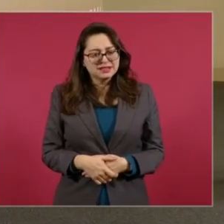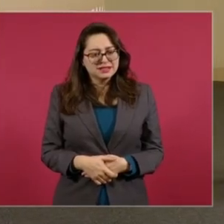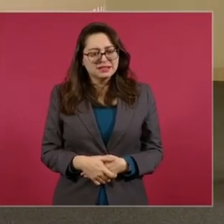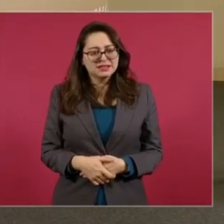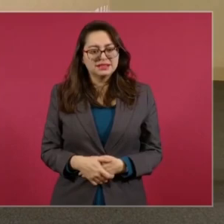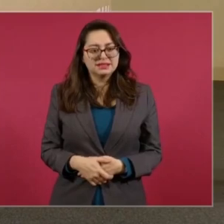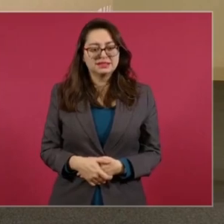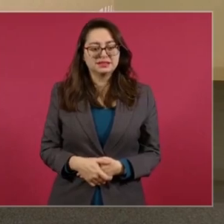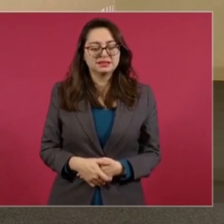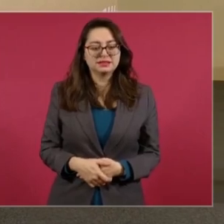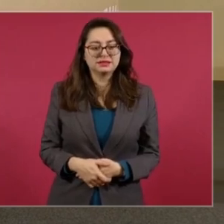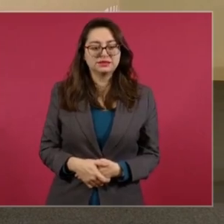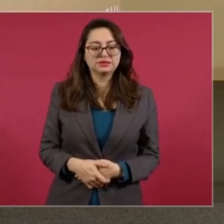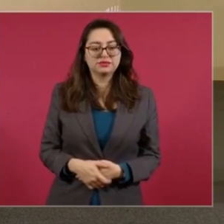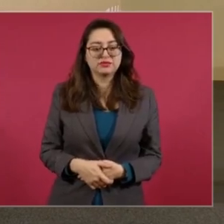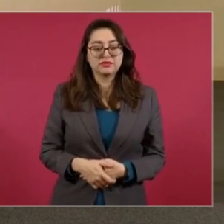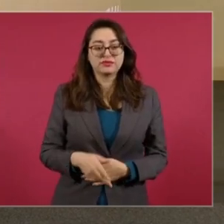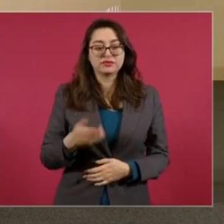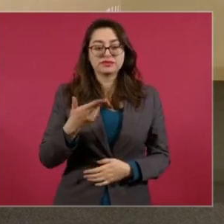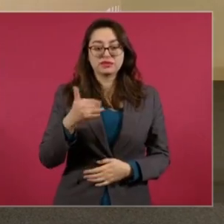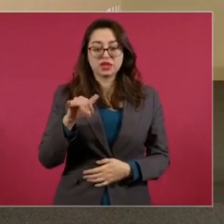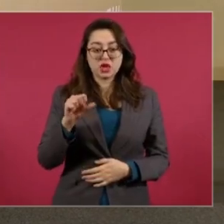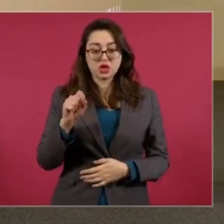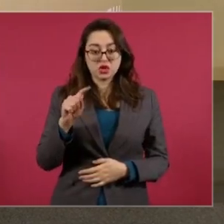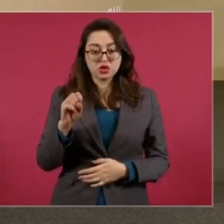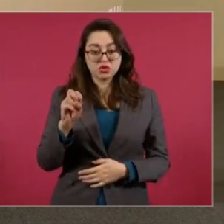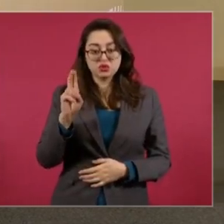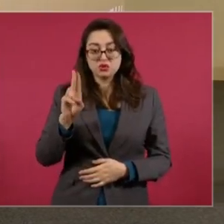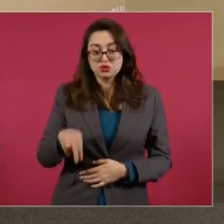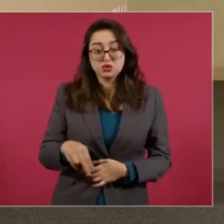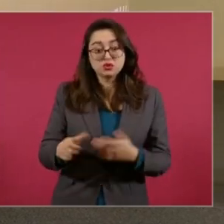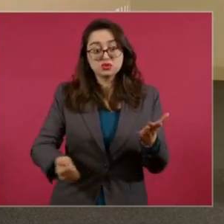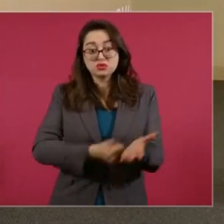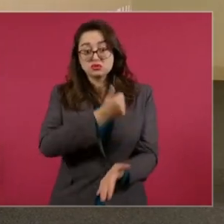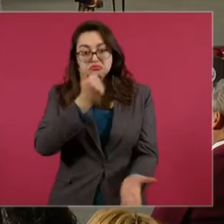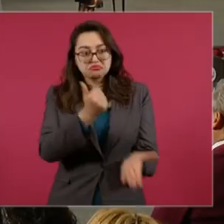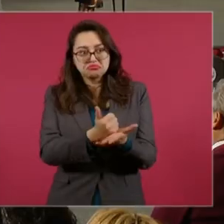era un terreno, no existía Houston.